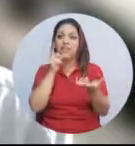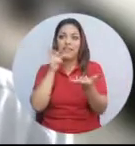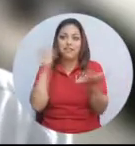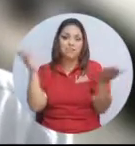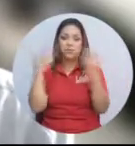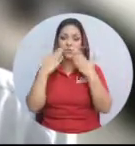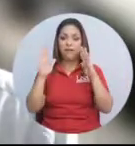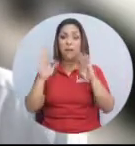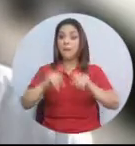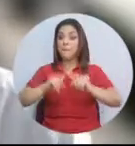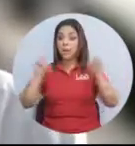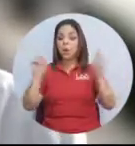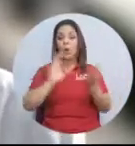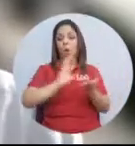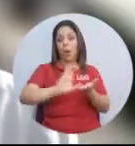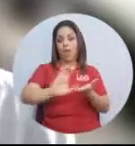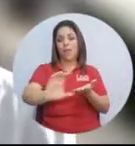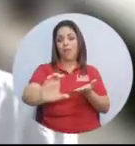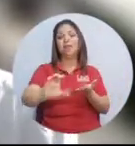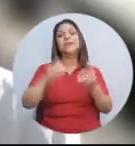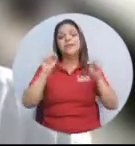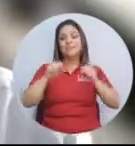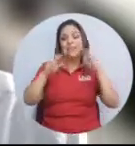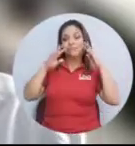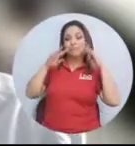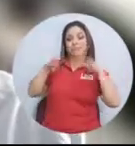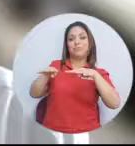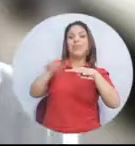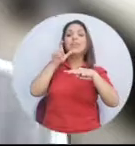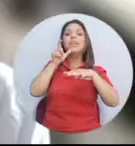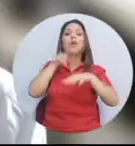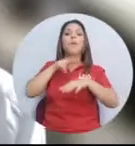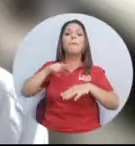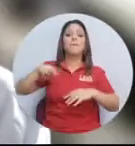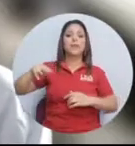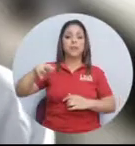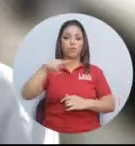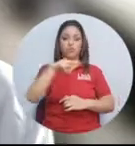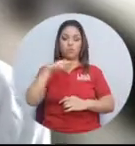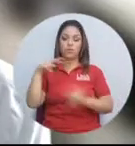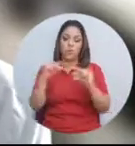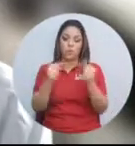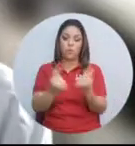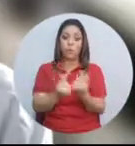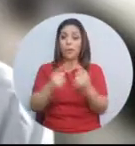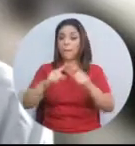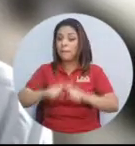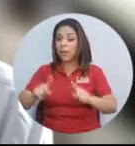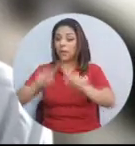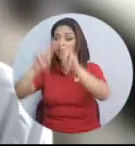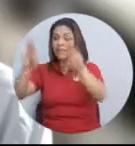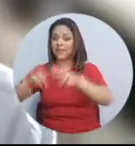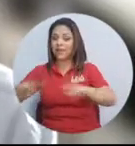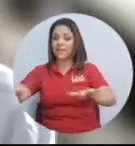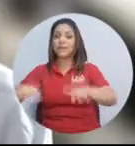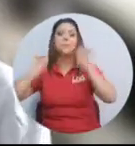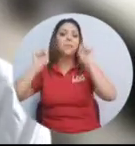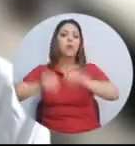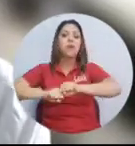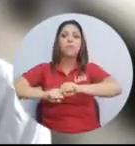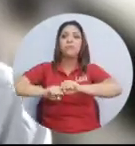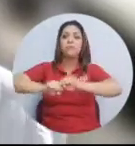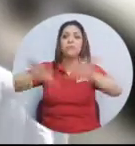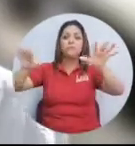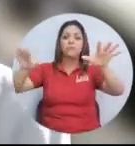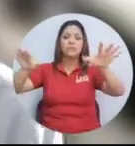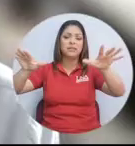cole la audiencia son los compañeros del grupo, por ejemplo, del aula. En internet pueden ser desde 10 personas